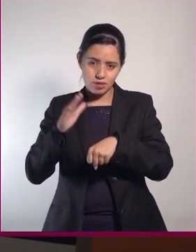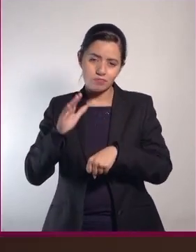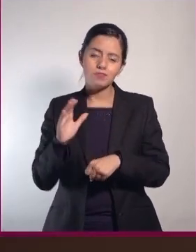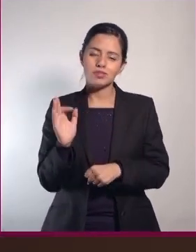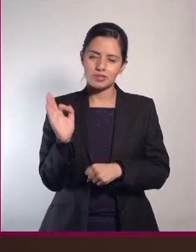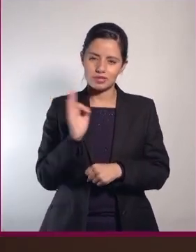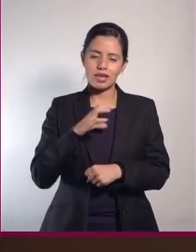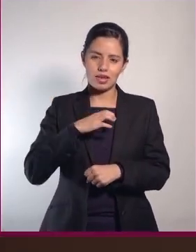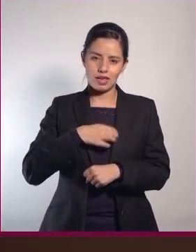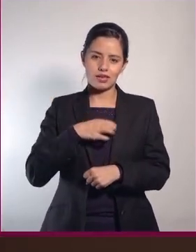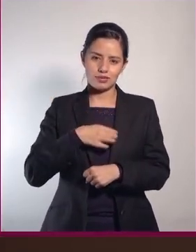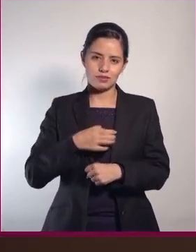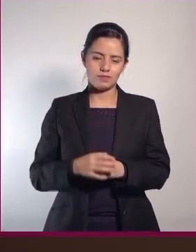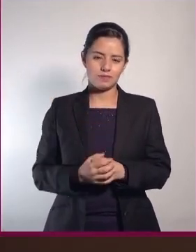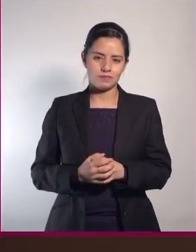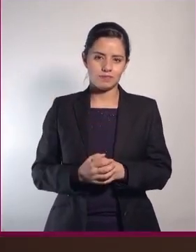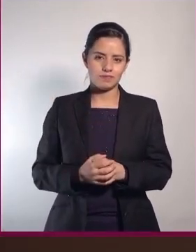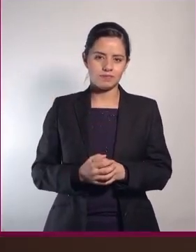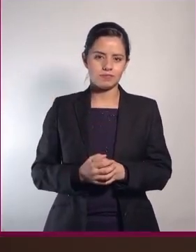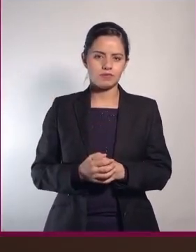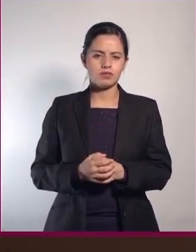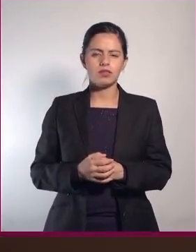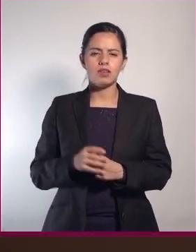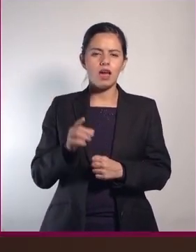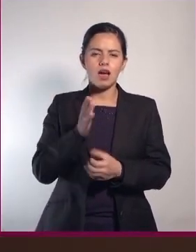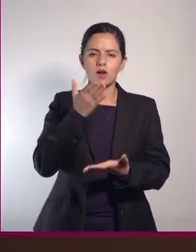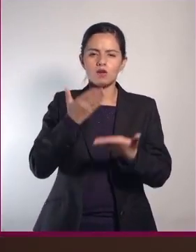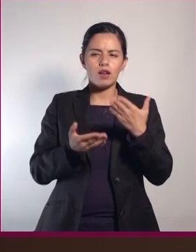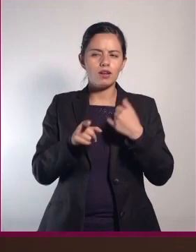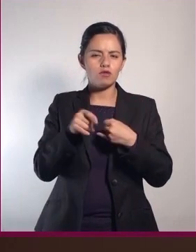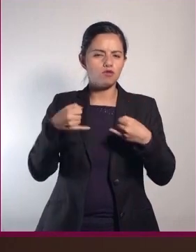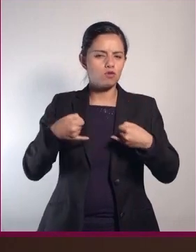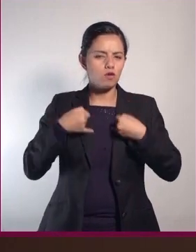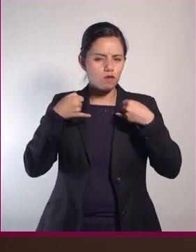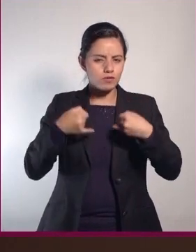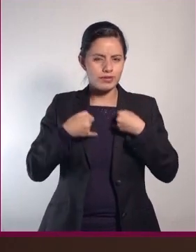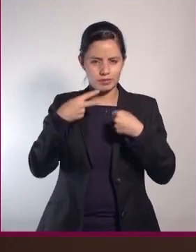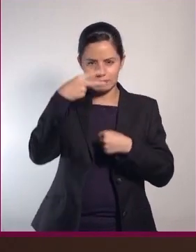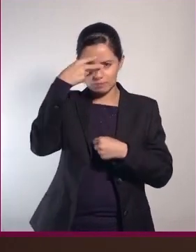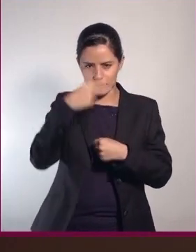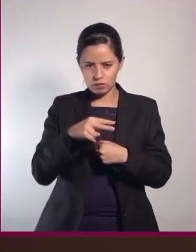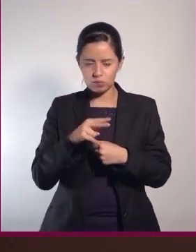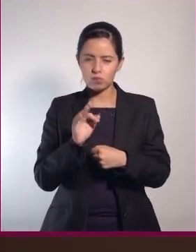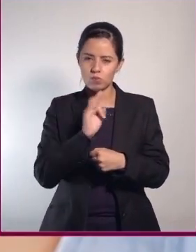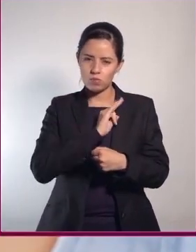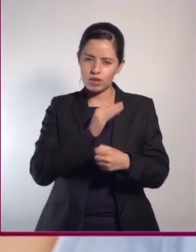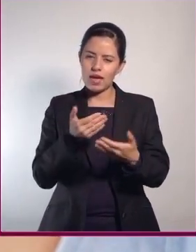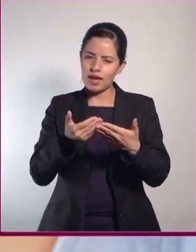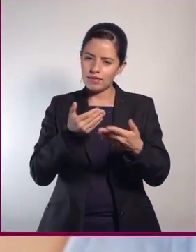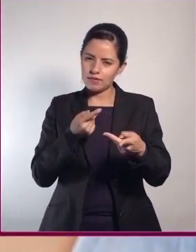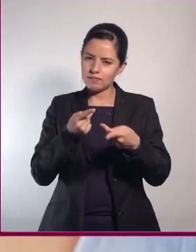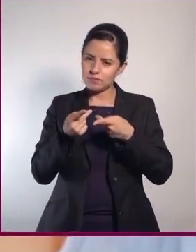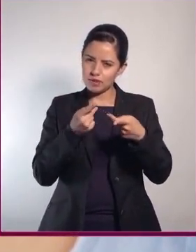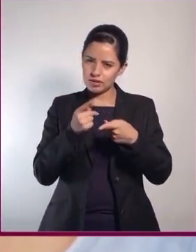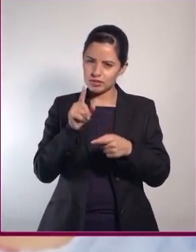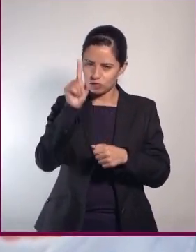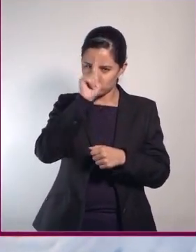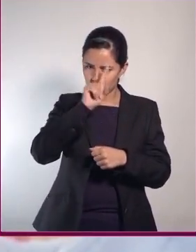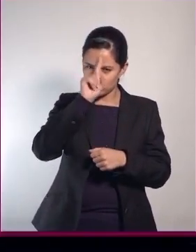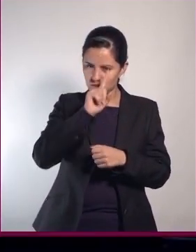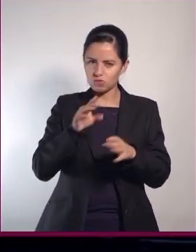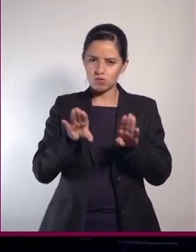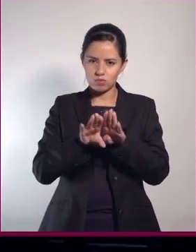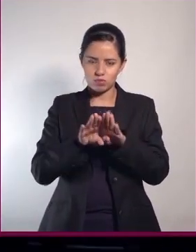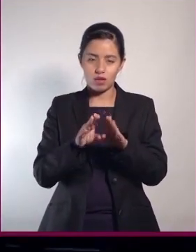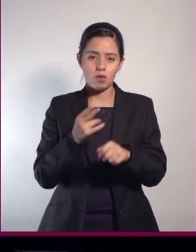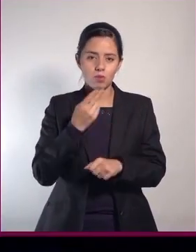cáncer. Si tuviera que dar un consejo de oro a los adolescentes de México para prevenir el cáncer, ¿cuál sería? No fumar,